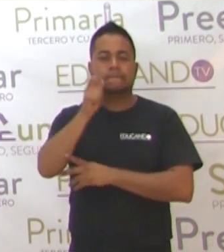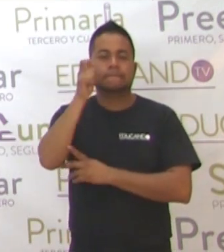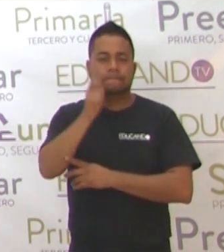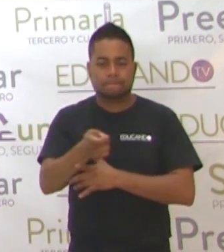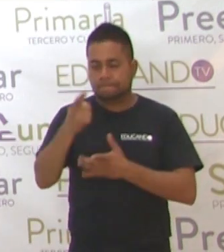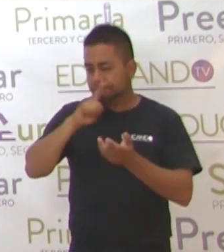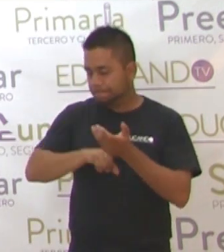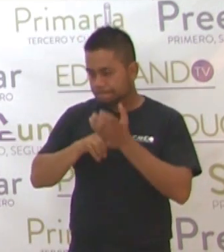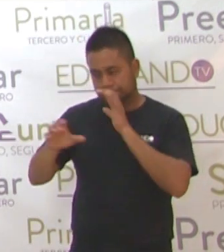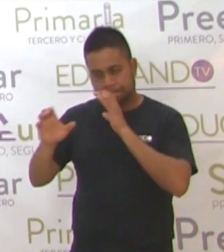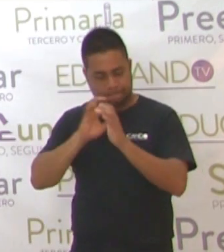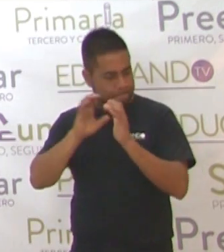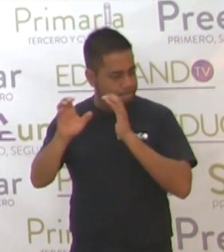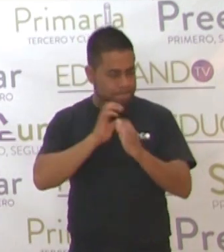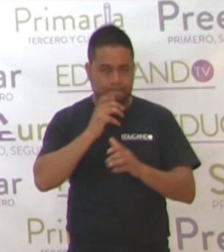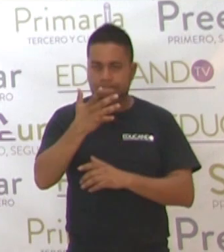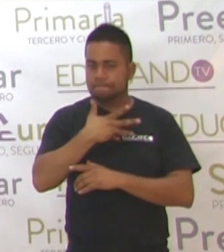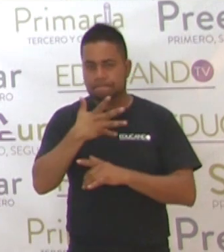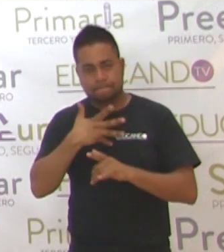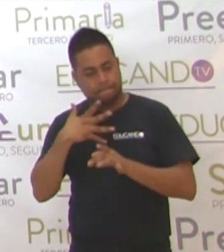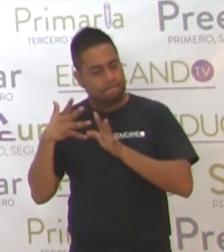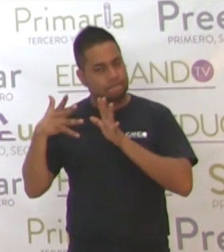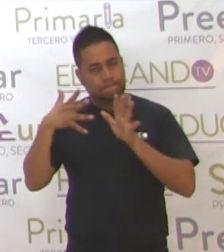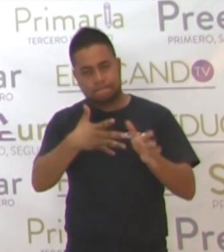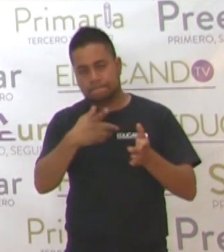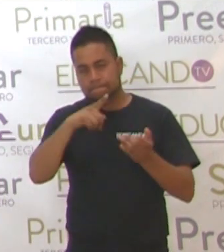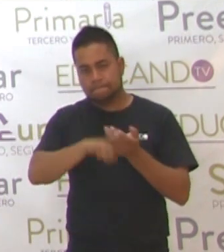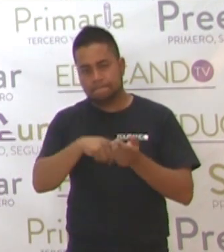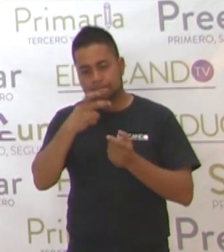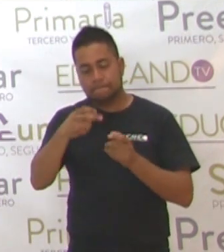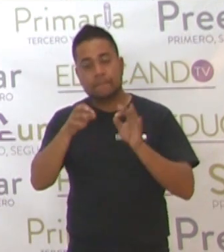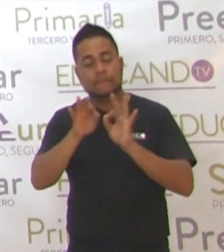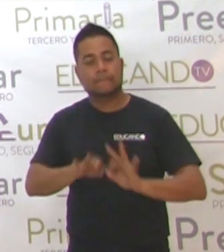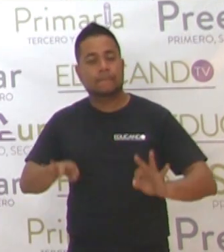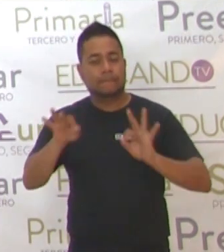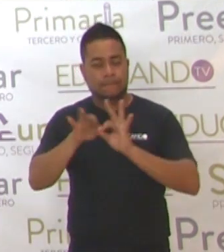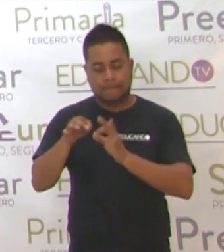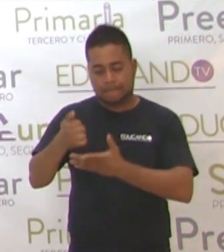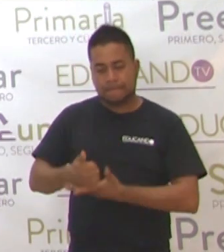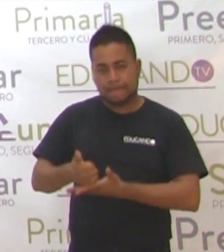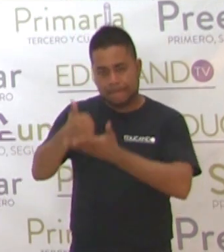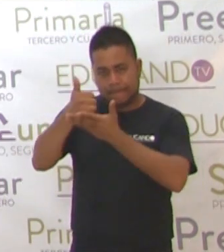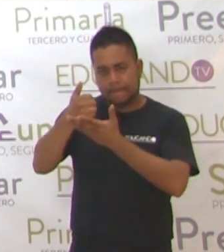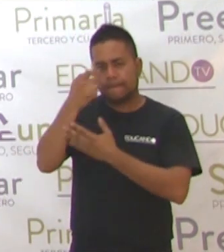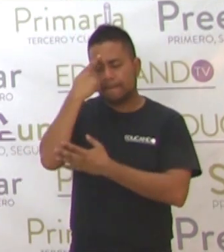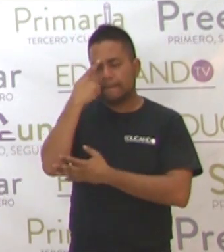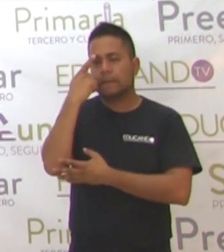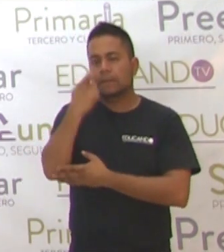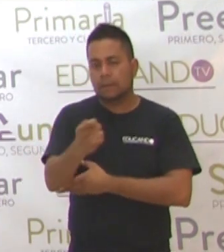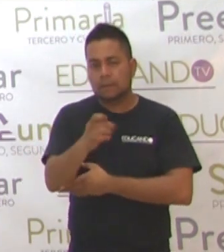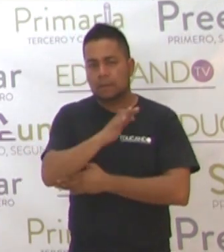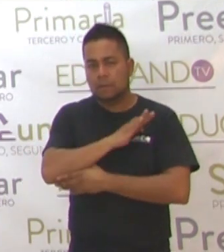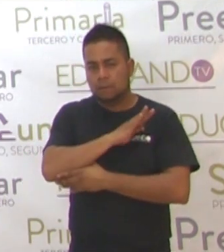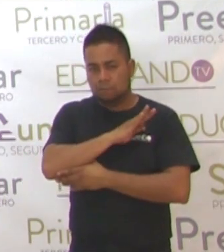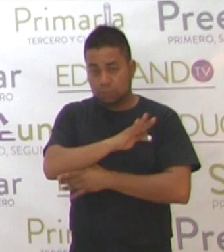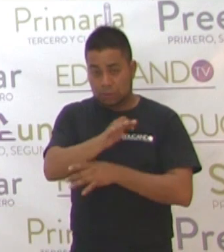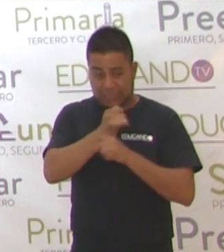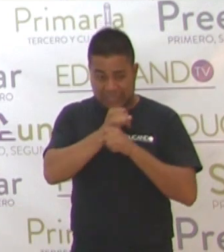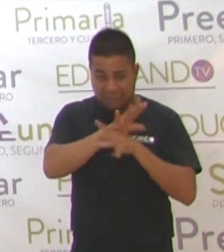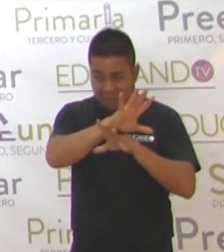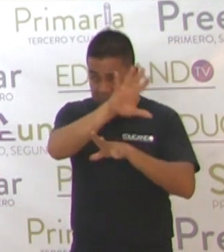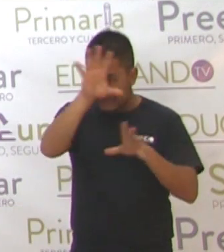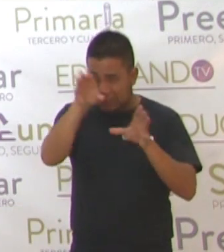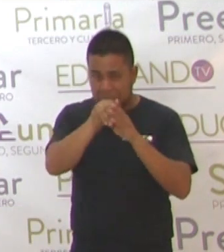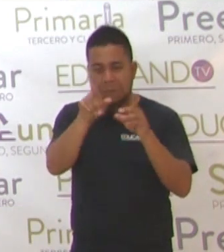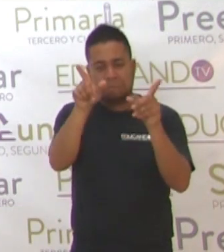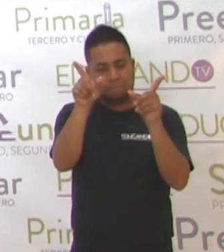la comunicación y éstos y éstas van a ser herramientas que nos van a ayudar a poder sistematizar oa poder